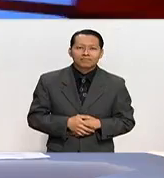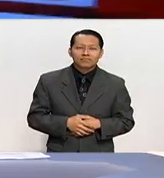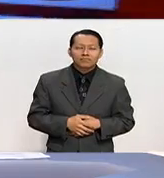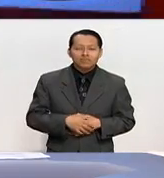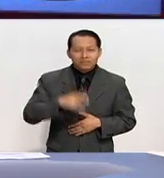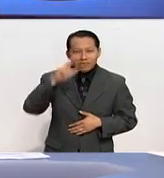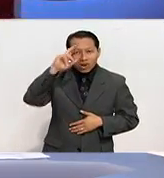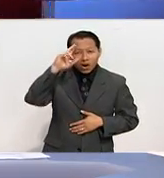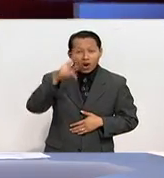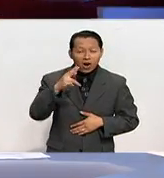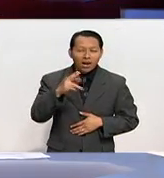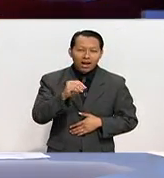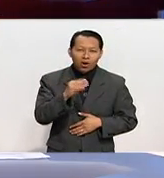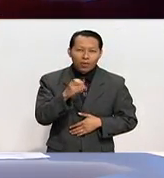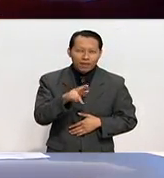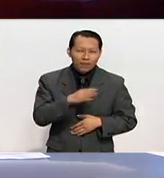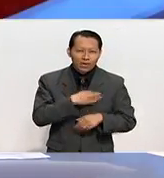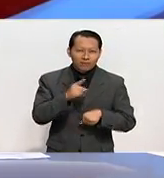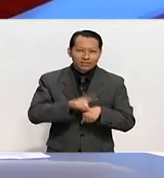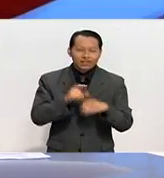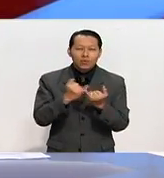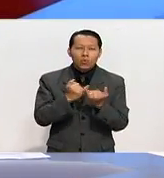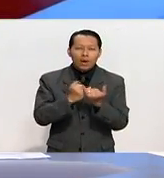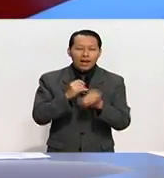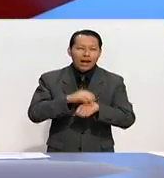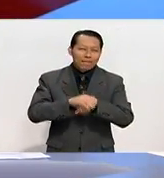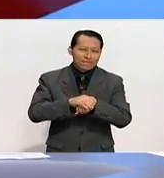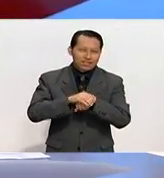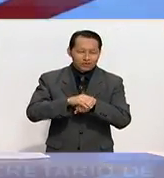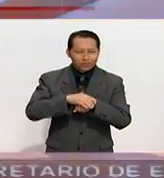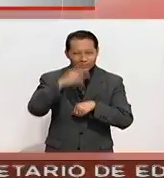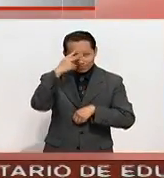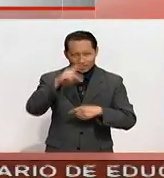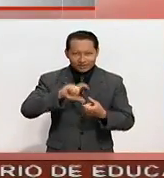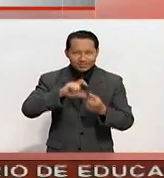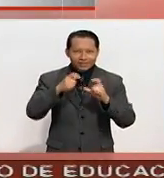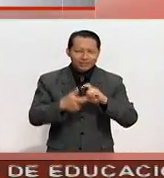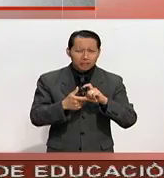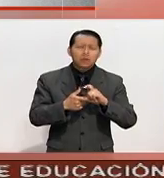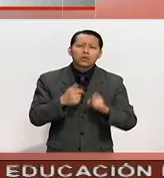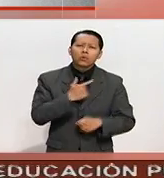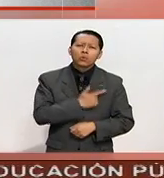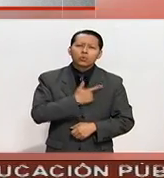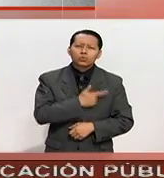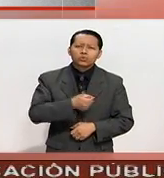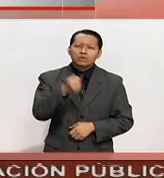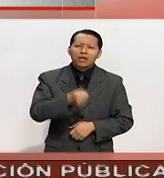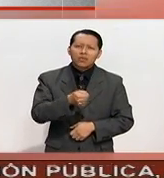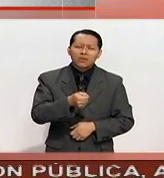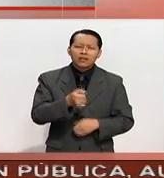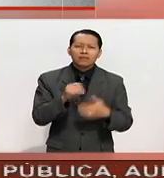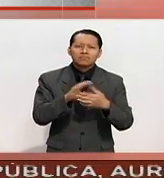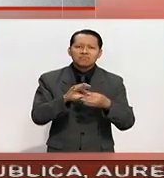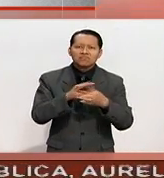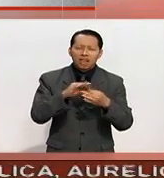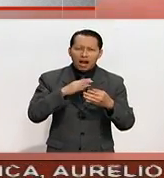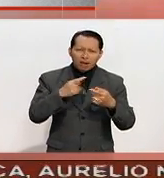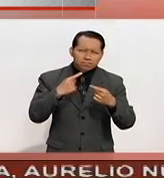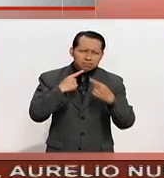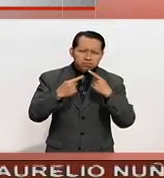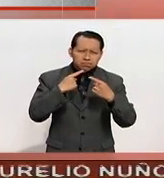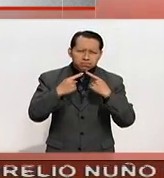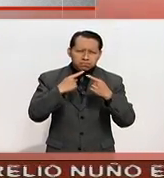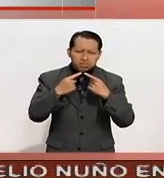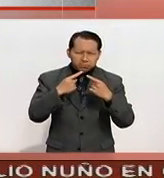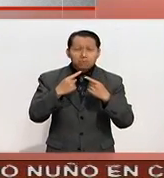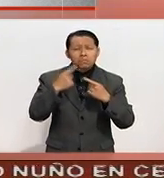¿Qué tal, Omar? ¿Cómo estás? Muy buenos días, amigos de México al Día. Un placer saludarles. En el marco de la discusión y aprobación de las reformas que crean